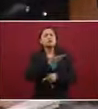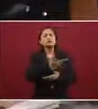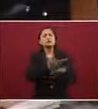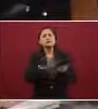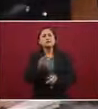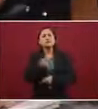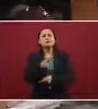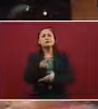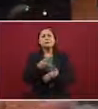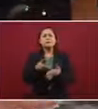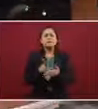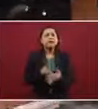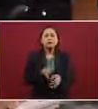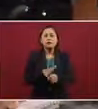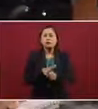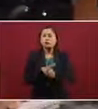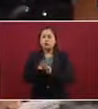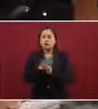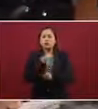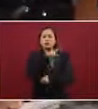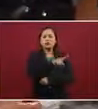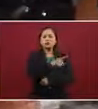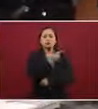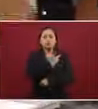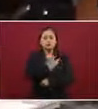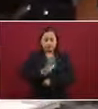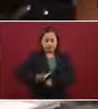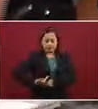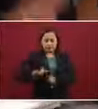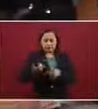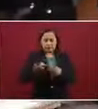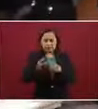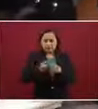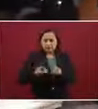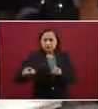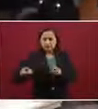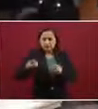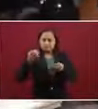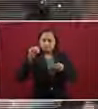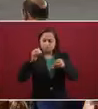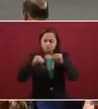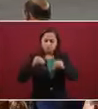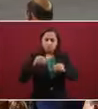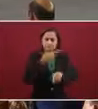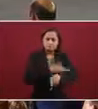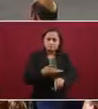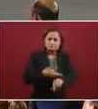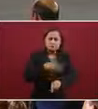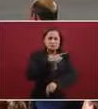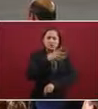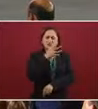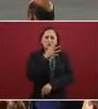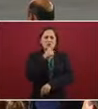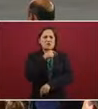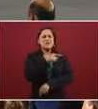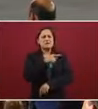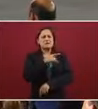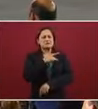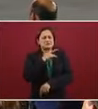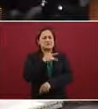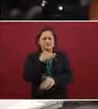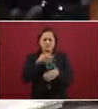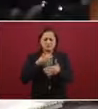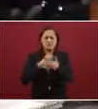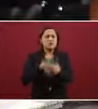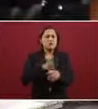manos para poder gobernar como usted lo planeó todos estos años que fue candidato? ¿Algo que lo limite, que no sea